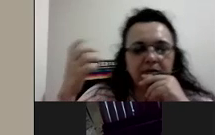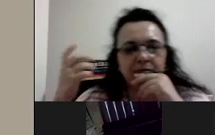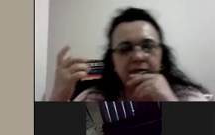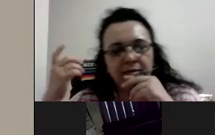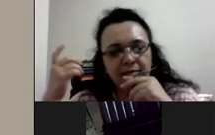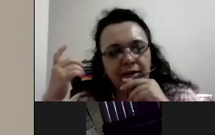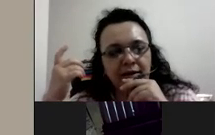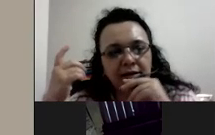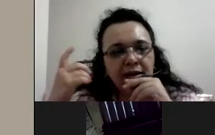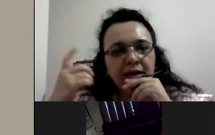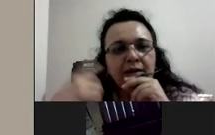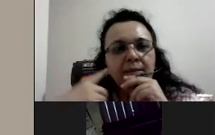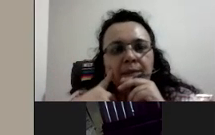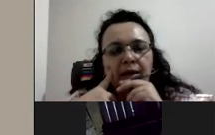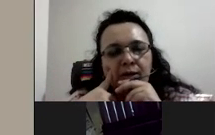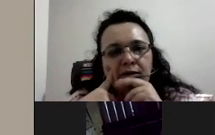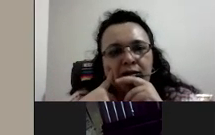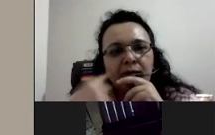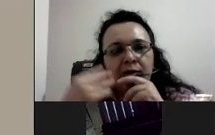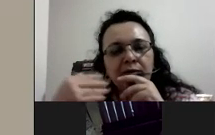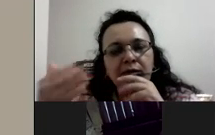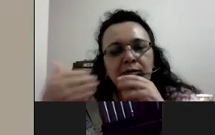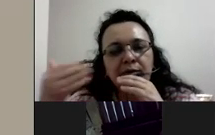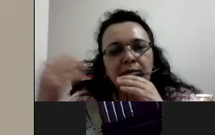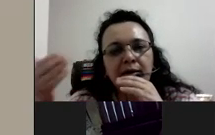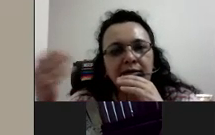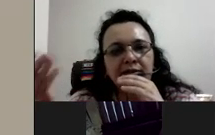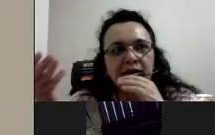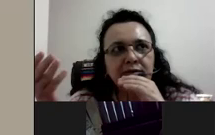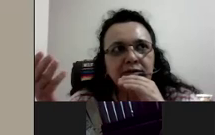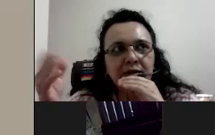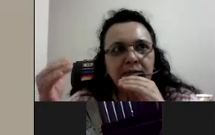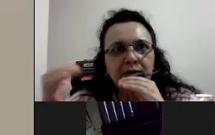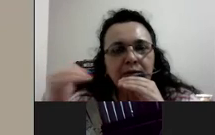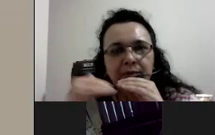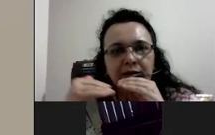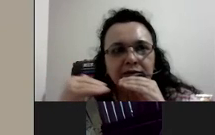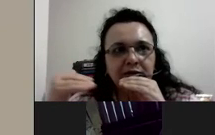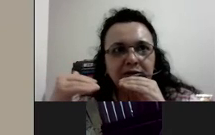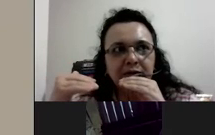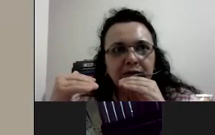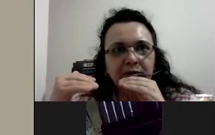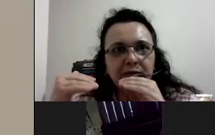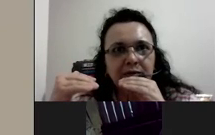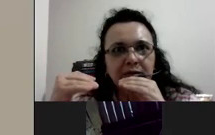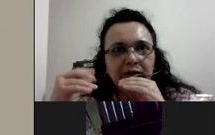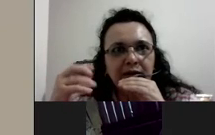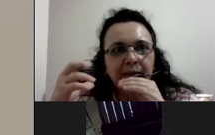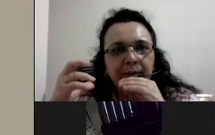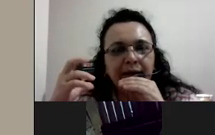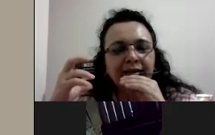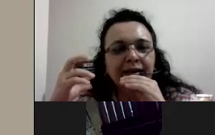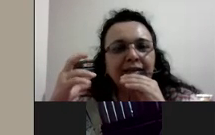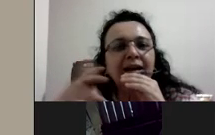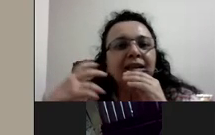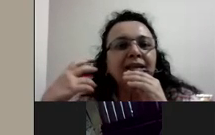traducción, ¿verdad? Pero ya cuando van un poco más avanzados, es mejor verlo sin subtítulos